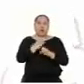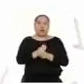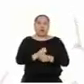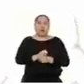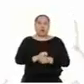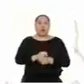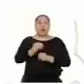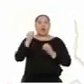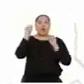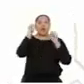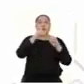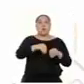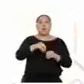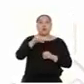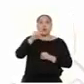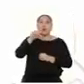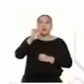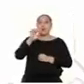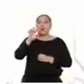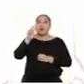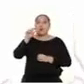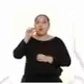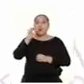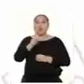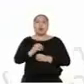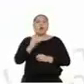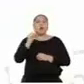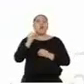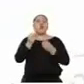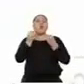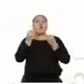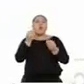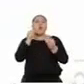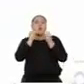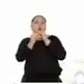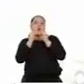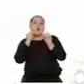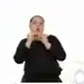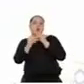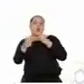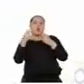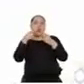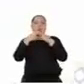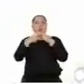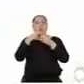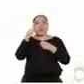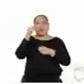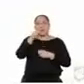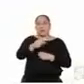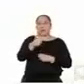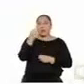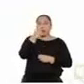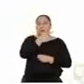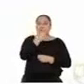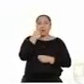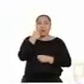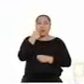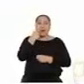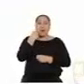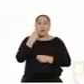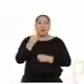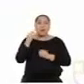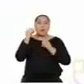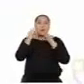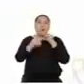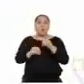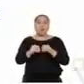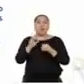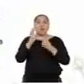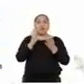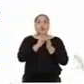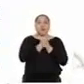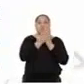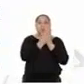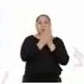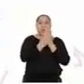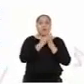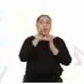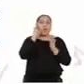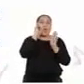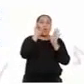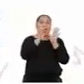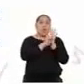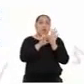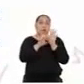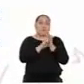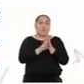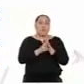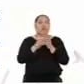en su libro, ¿Cómo plantear y resolver problemas? Y este señor nos dejó en su libro ejemplos muy valiosos para